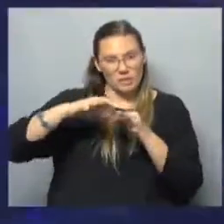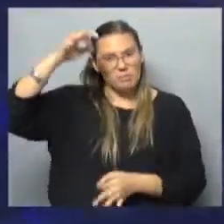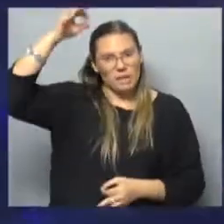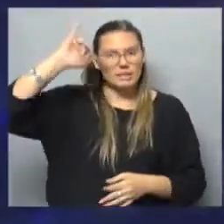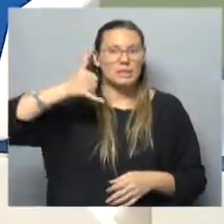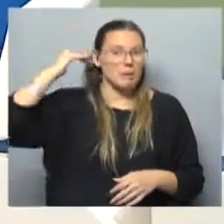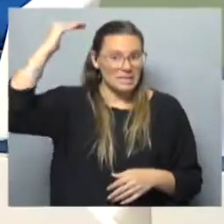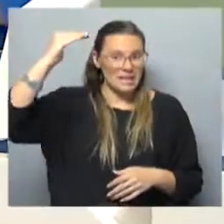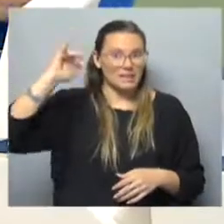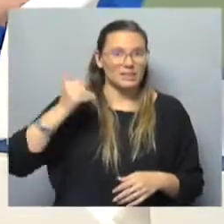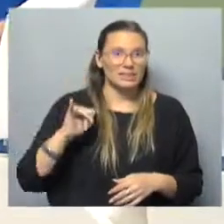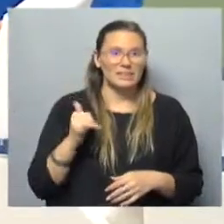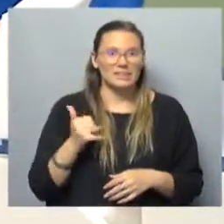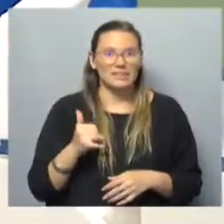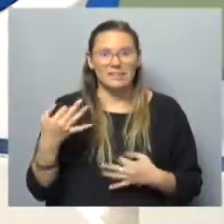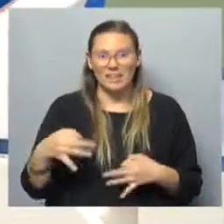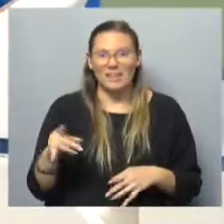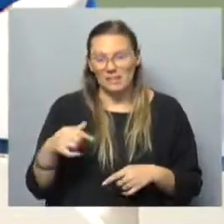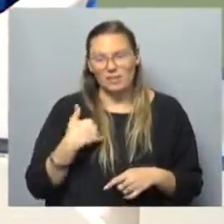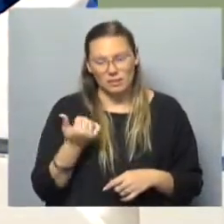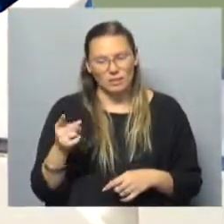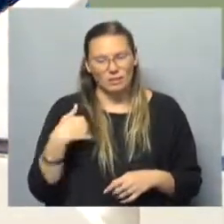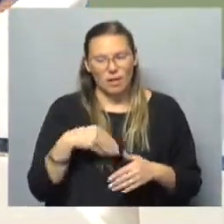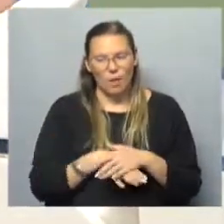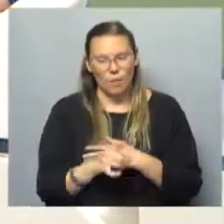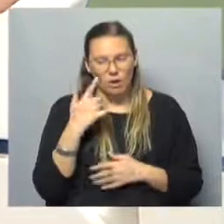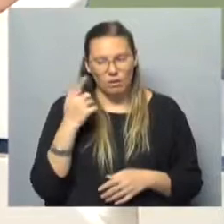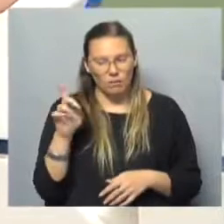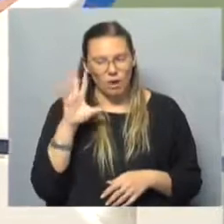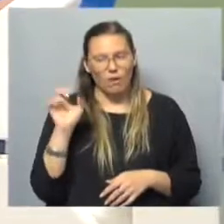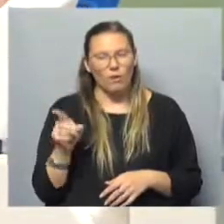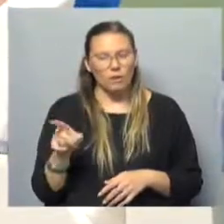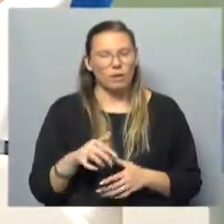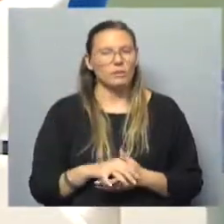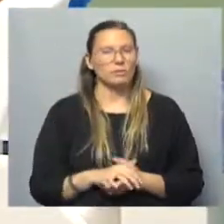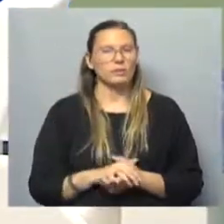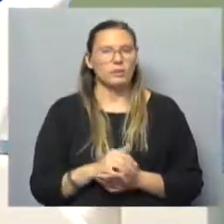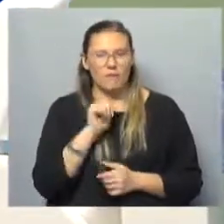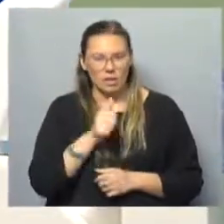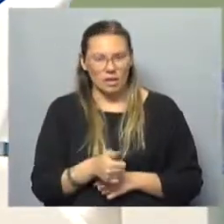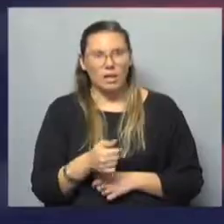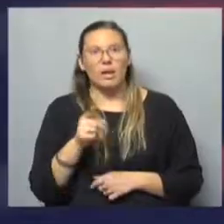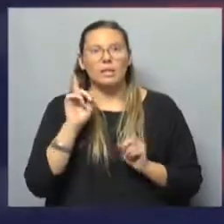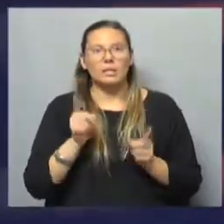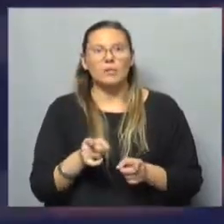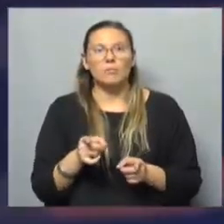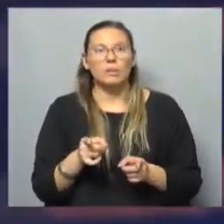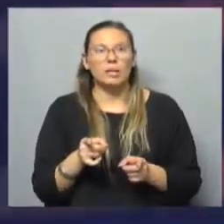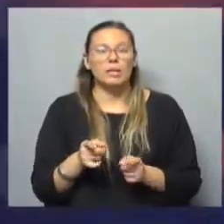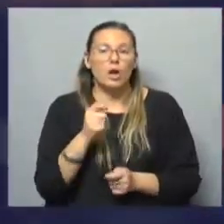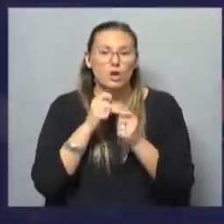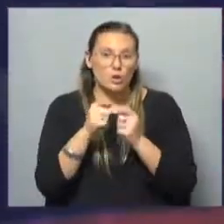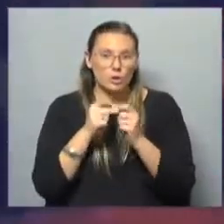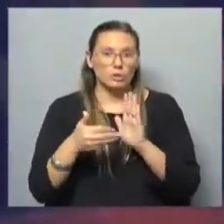Sí. Qué bien, ya te lo voy a cobrar eso. Perdón, voy a cobrar. Bueno, también venimos, vamos a tener notas